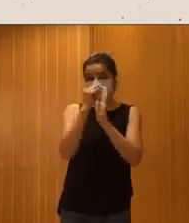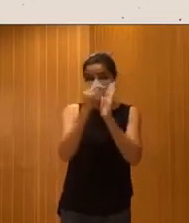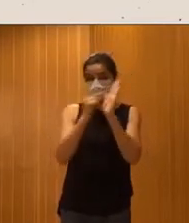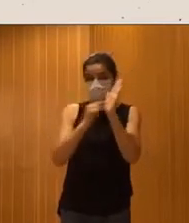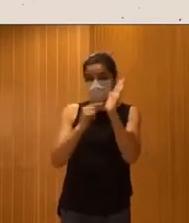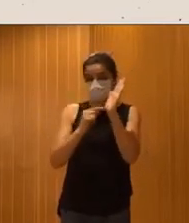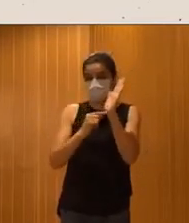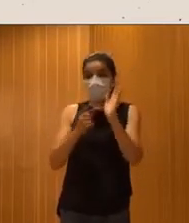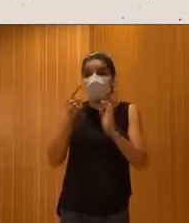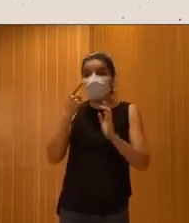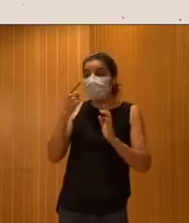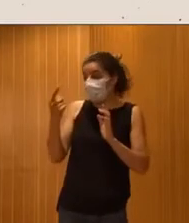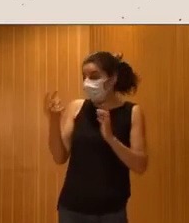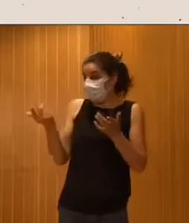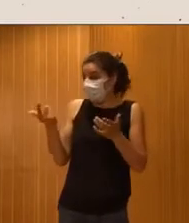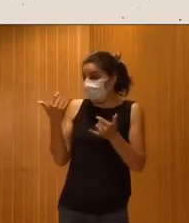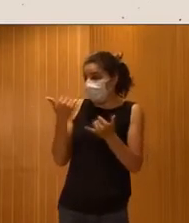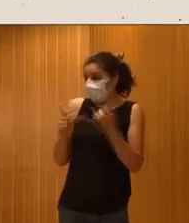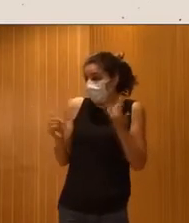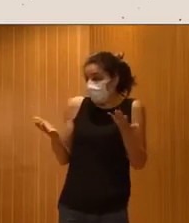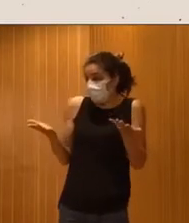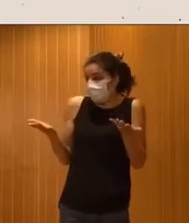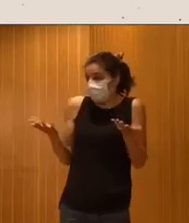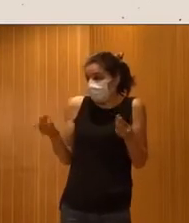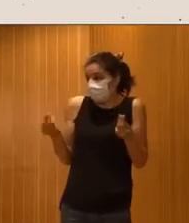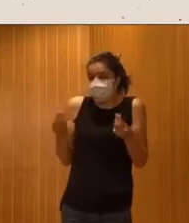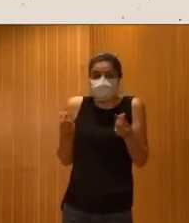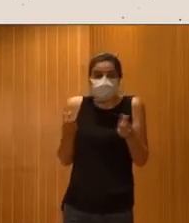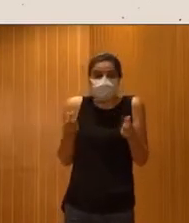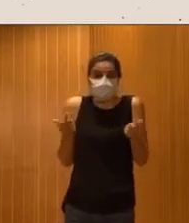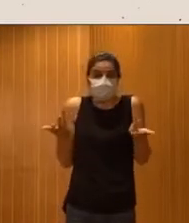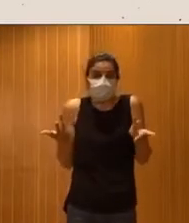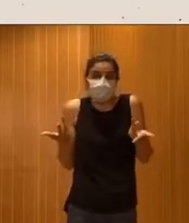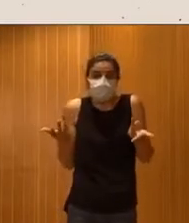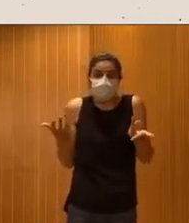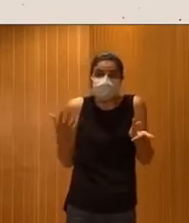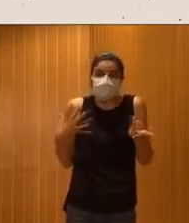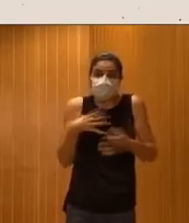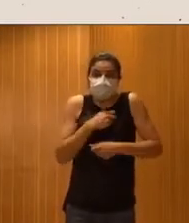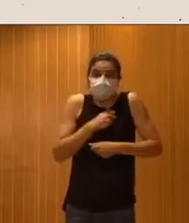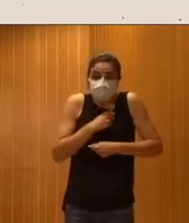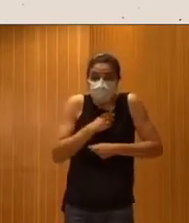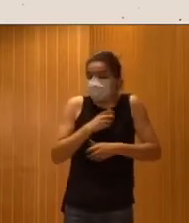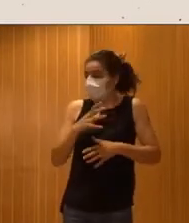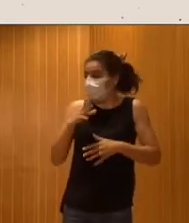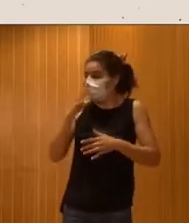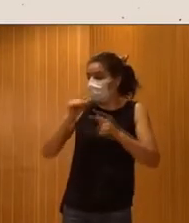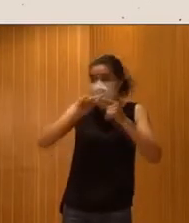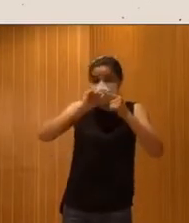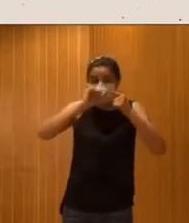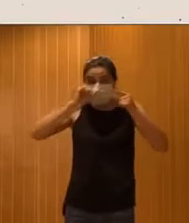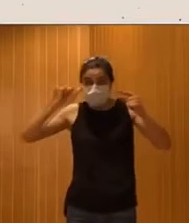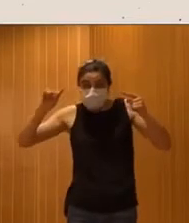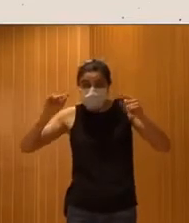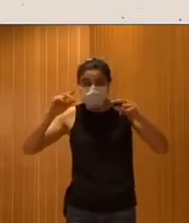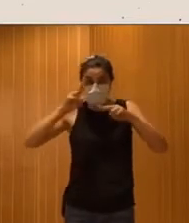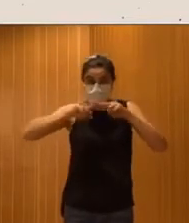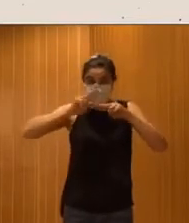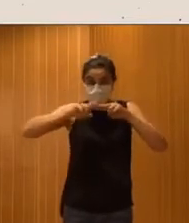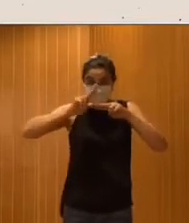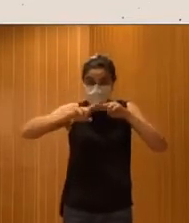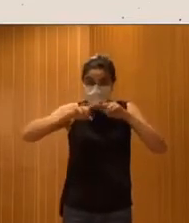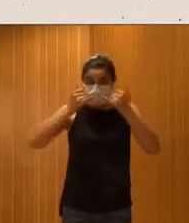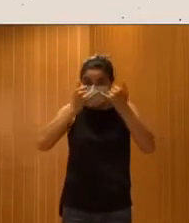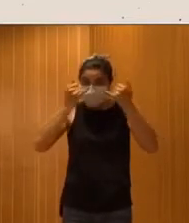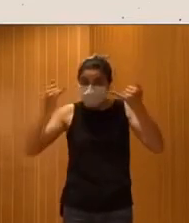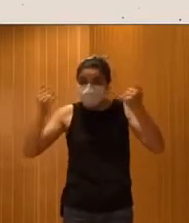son, desde mi punto de vista, desesperanzadores. Porque claro, la línea oscura, que es casi horizontal,